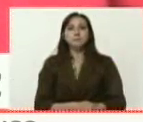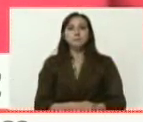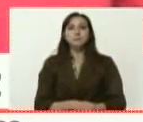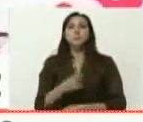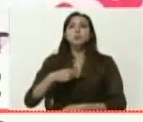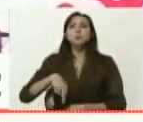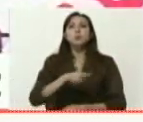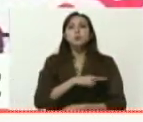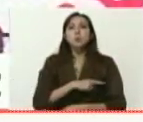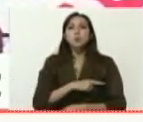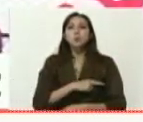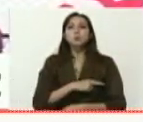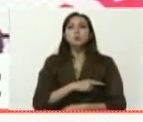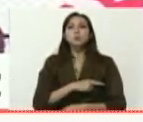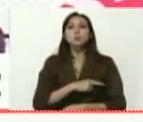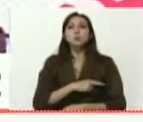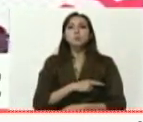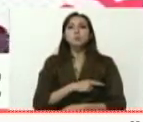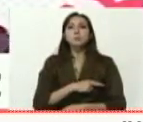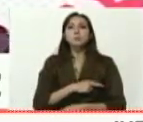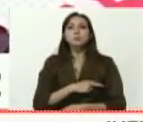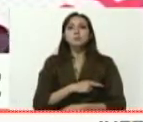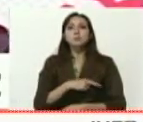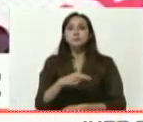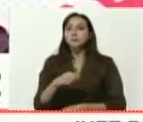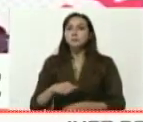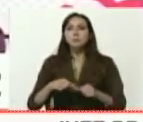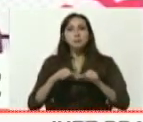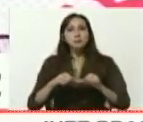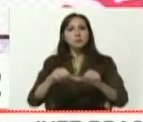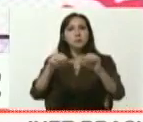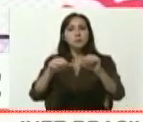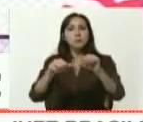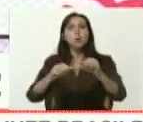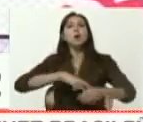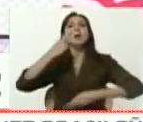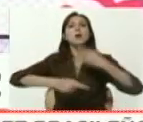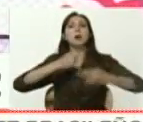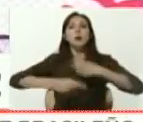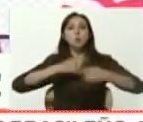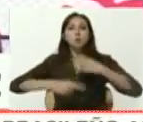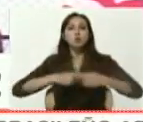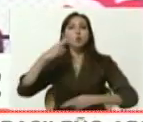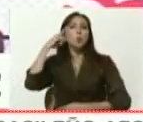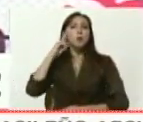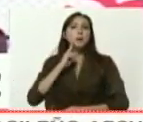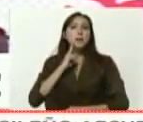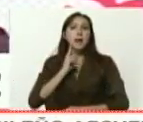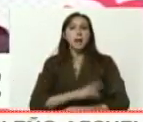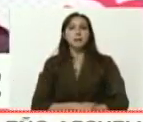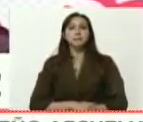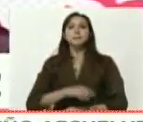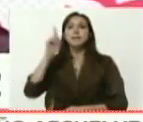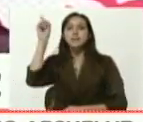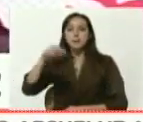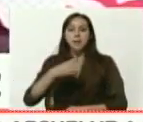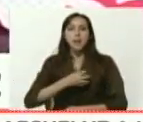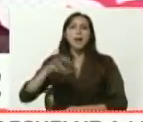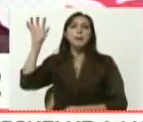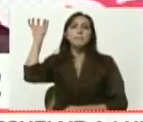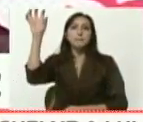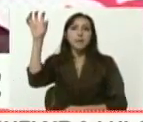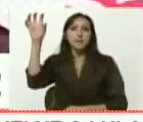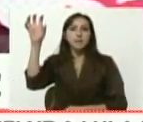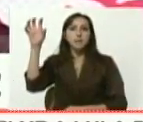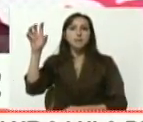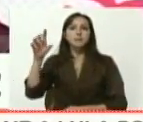Estamos, camarada, en el prólogo de la Revolución Bolivariana. Y la patria es la